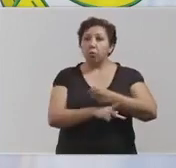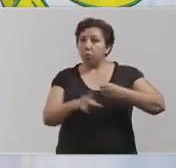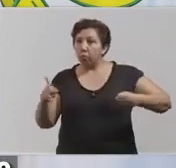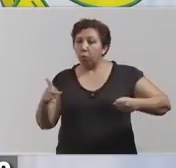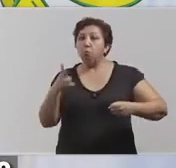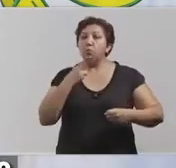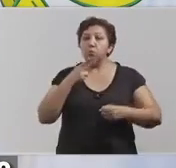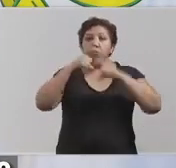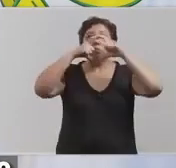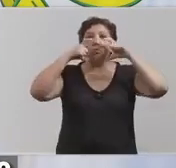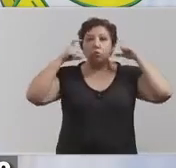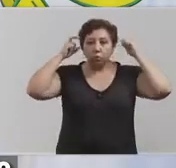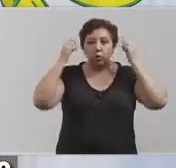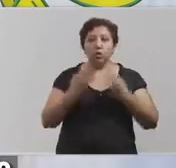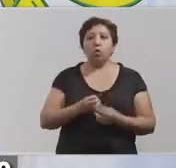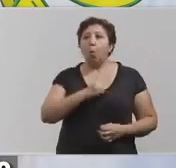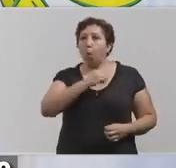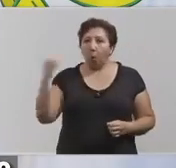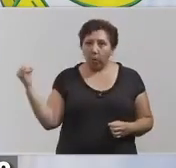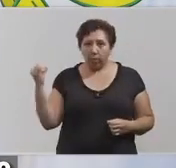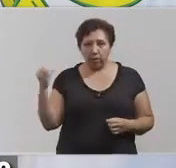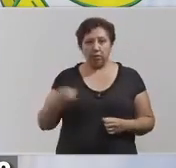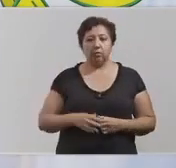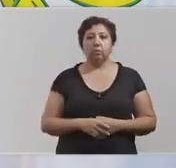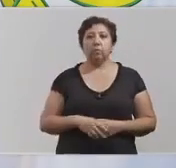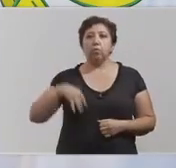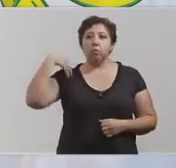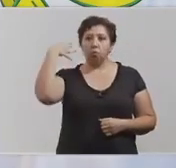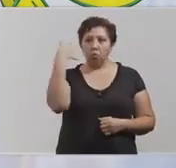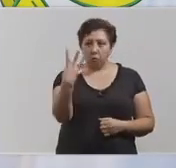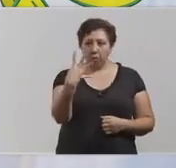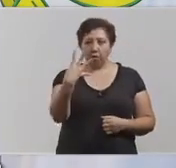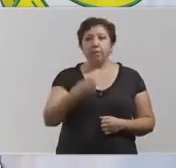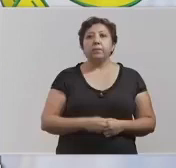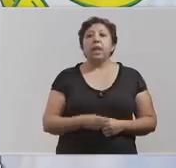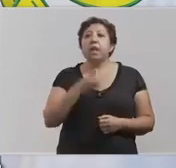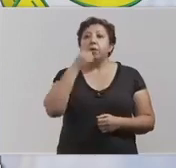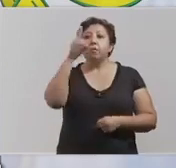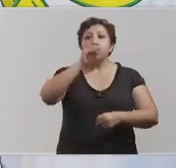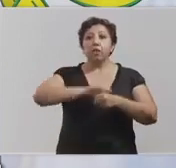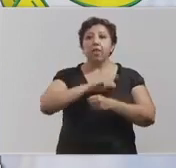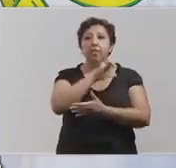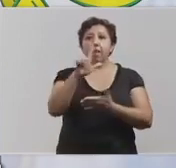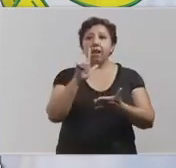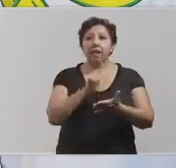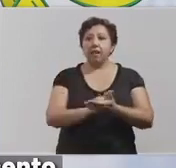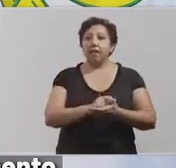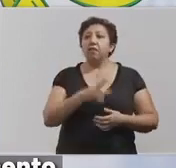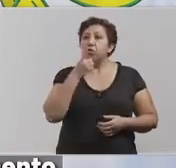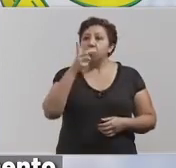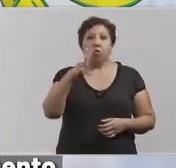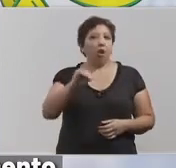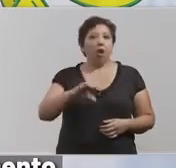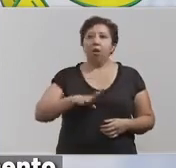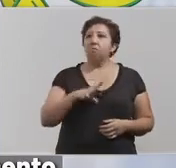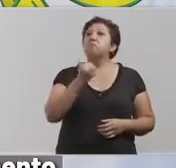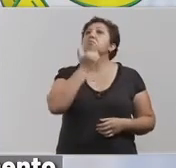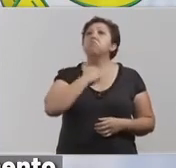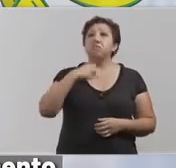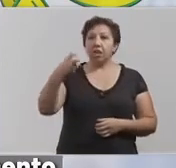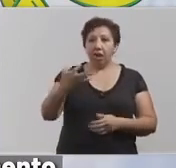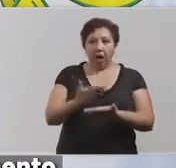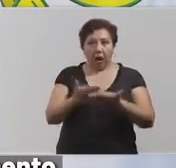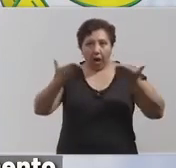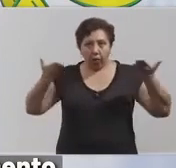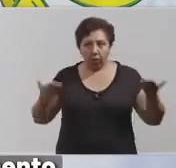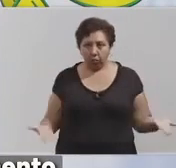las playas el uso de cubrebocas es obligatorio. Cuarta, el restablecimiento de la ley seca en todo el estado a